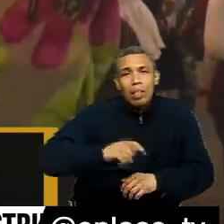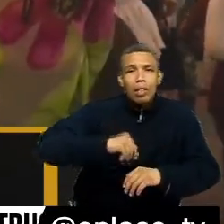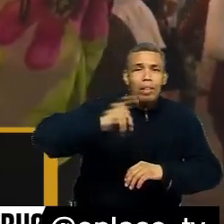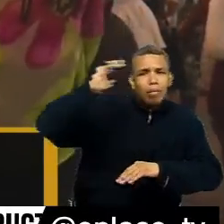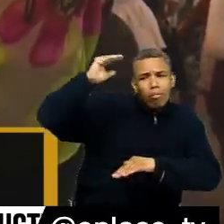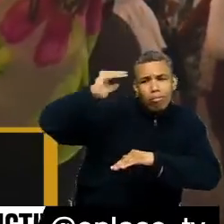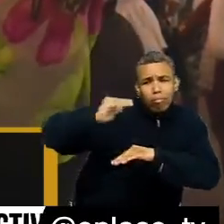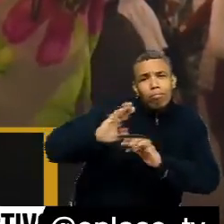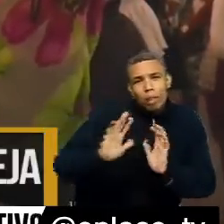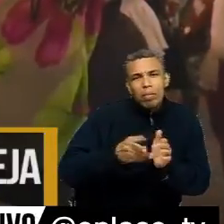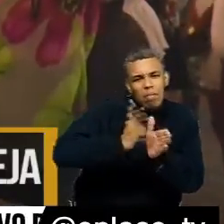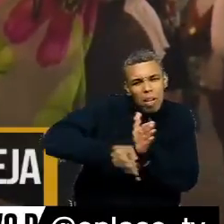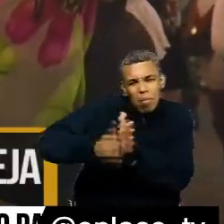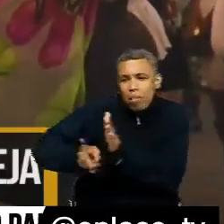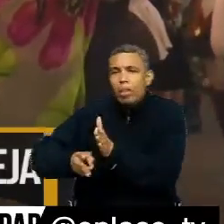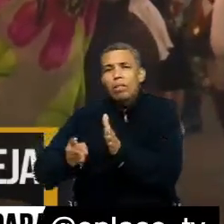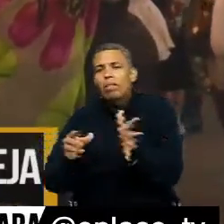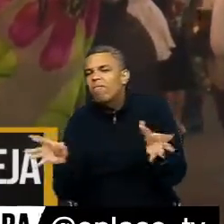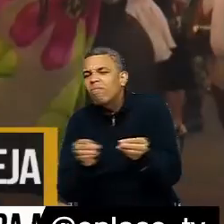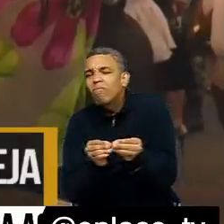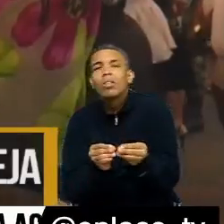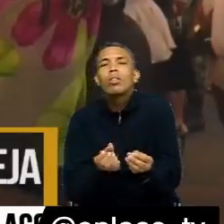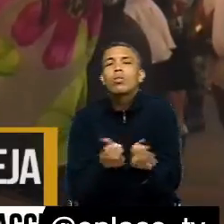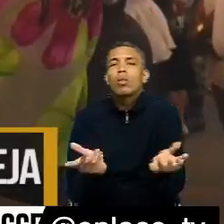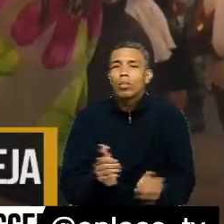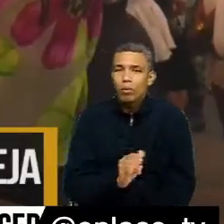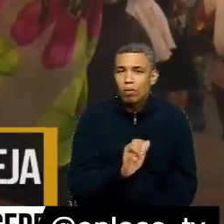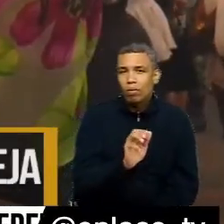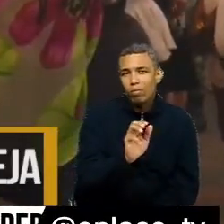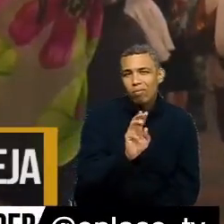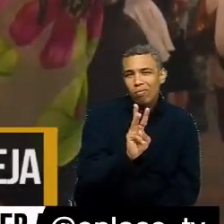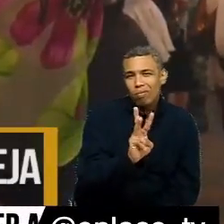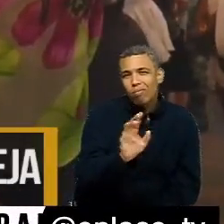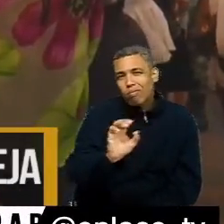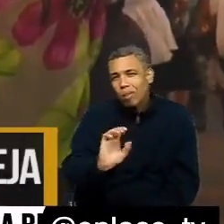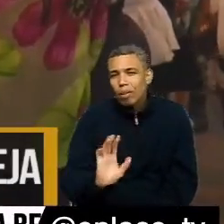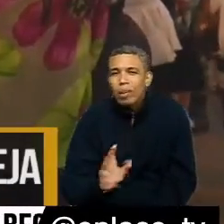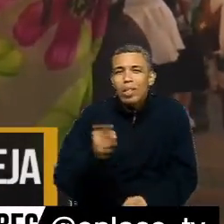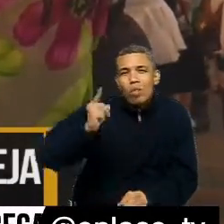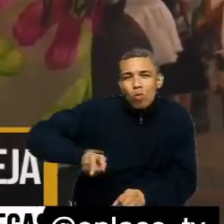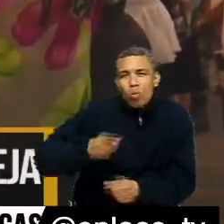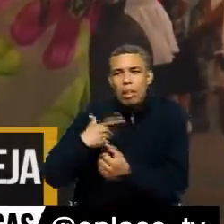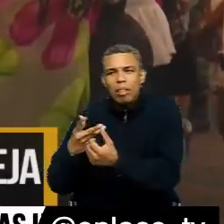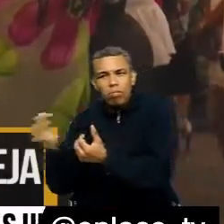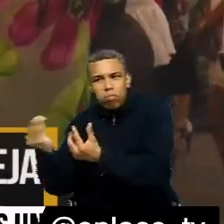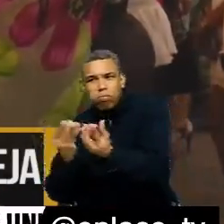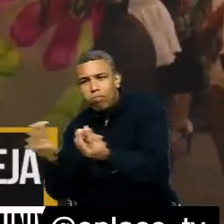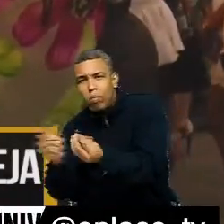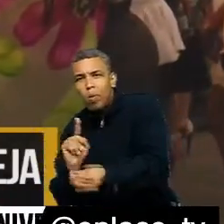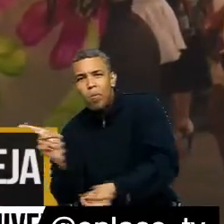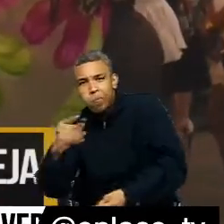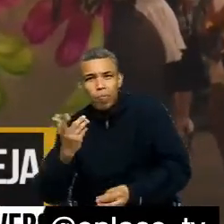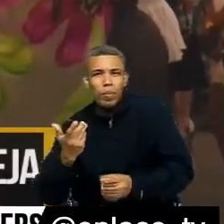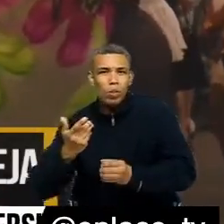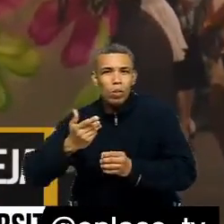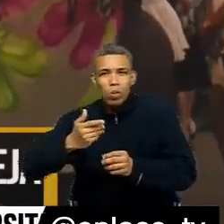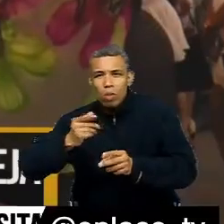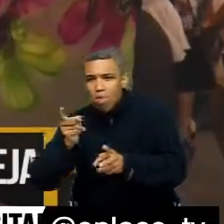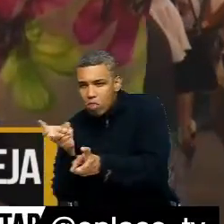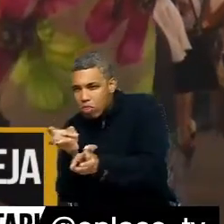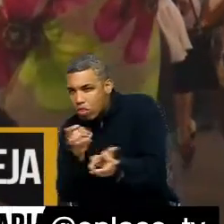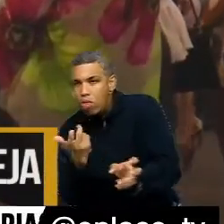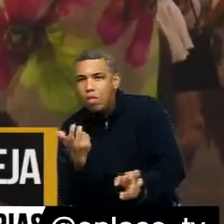precisamente por bandas criminales. Muchos de ellos ya se han logrado descubrir cuáles son sus actores, están judicializados. Hacer un consejo